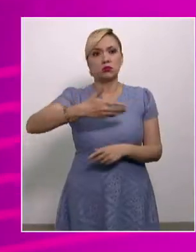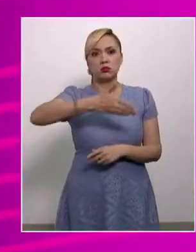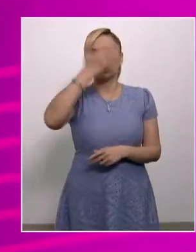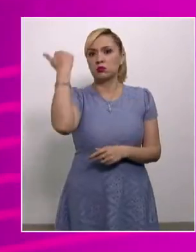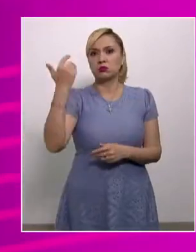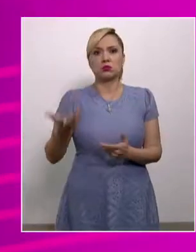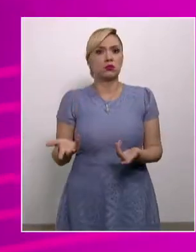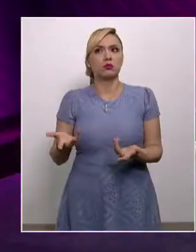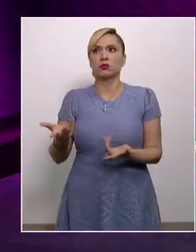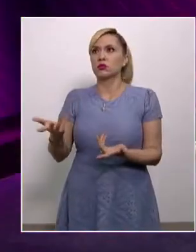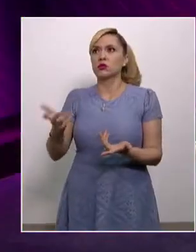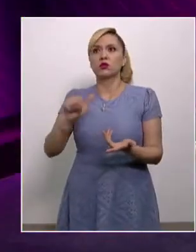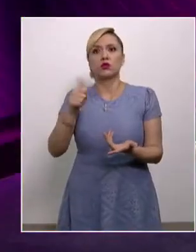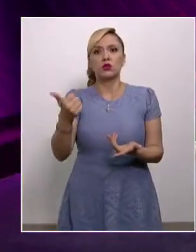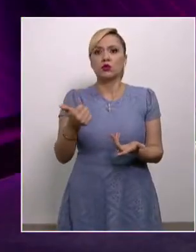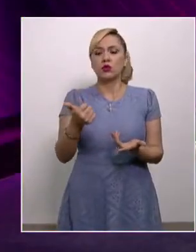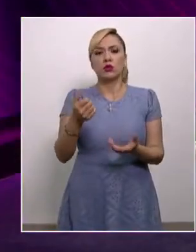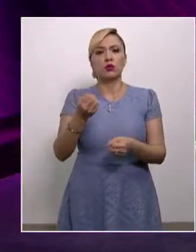otra opción.